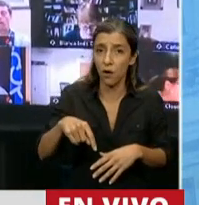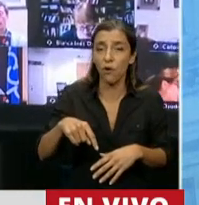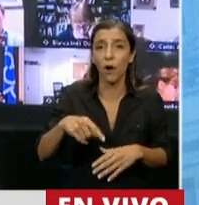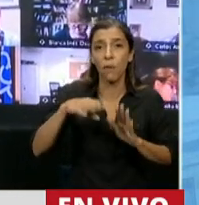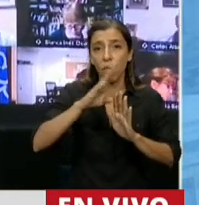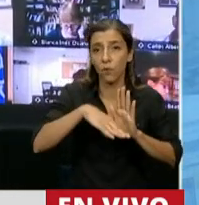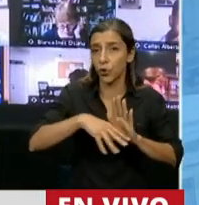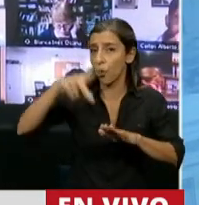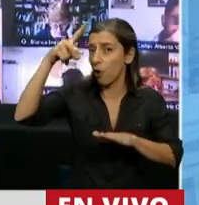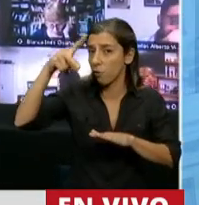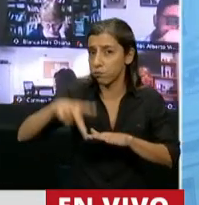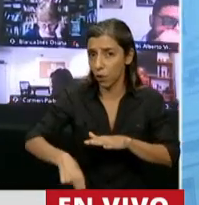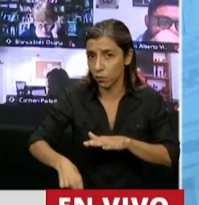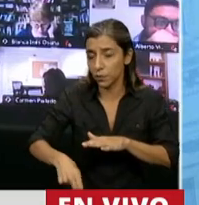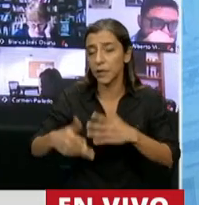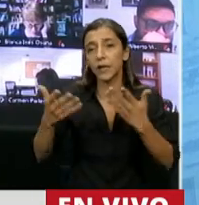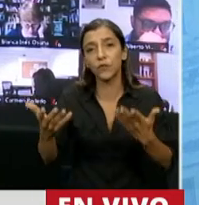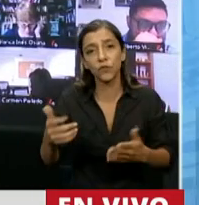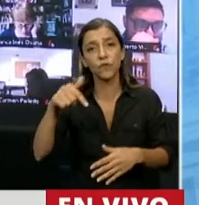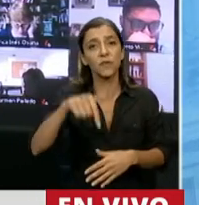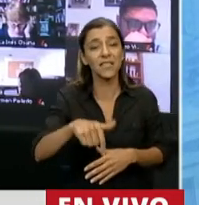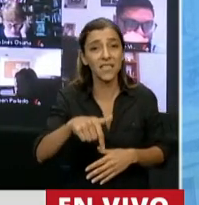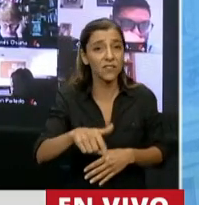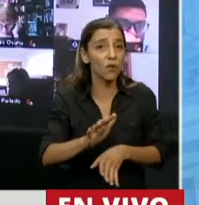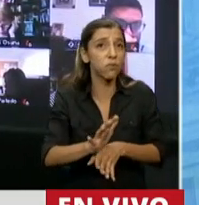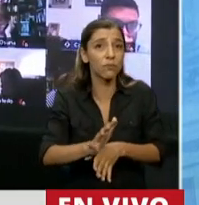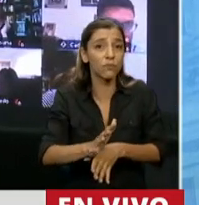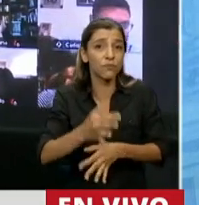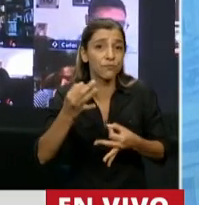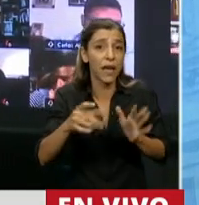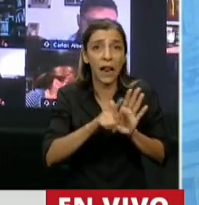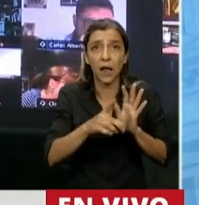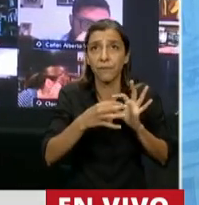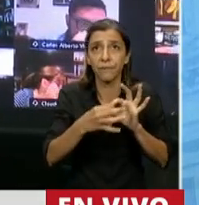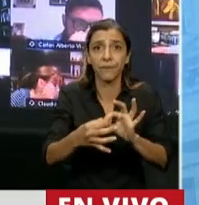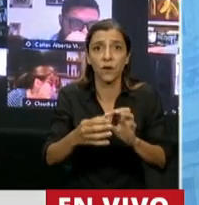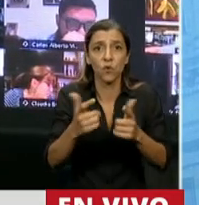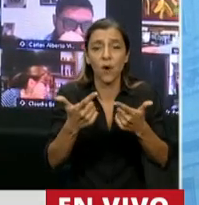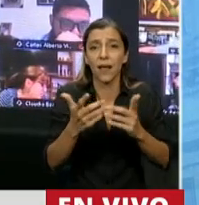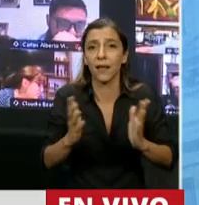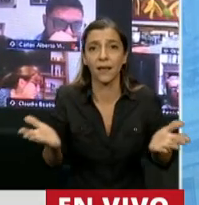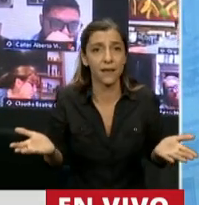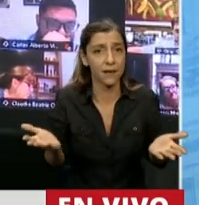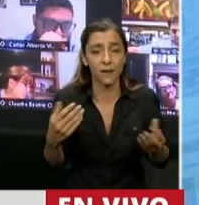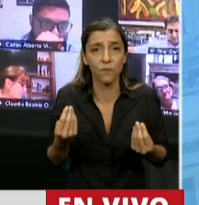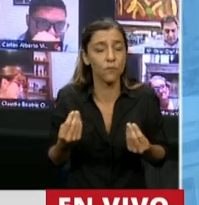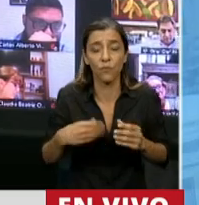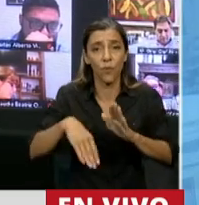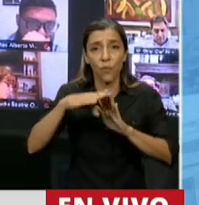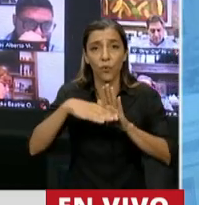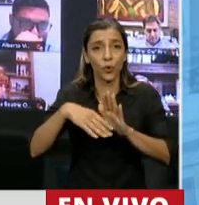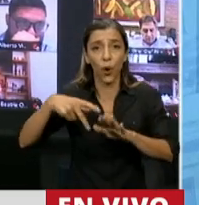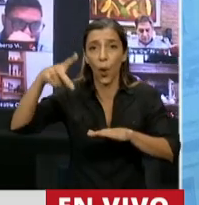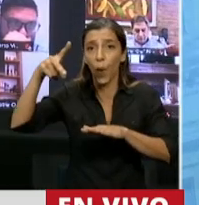esto que está ocurriendo acá carece de efecto jurídico. Y hay un solo efecto jurídico cuando se vence el protocolo, que es